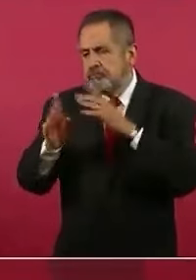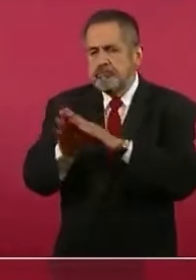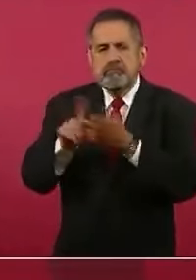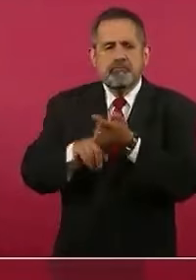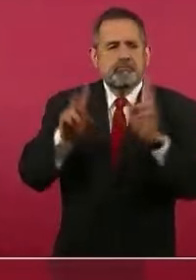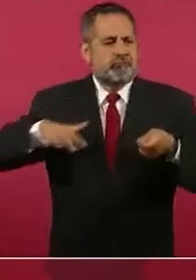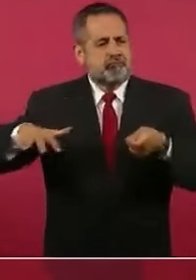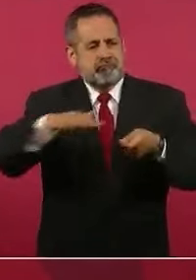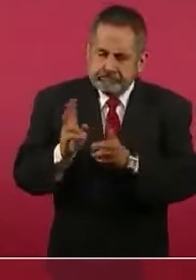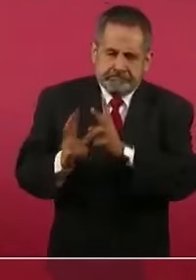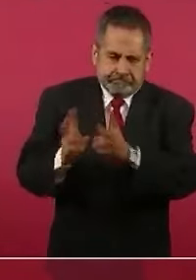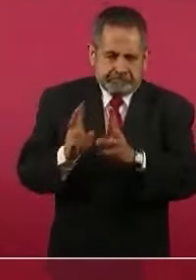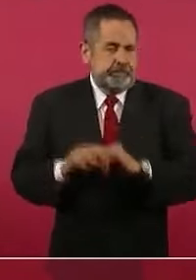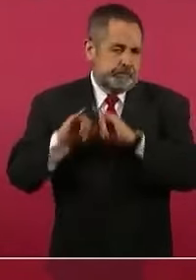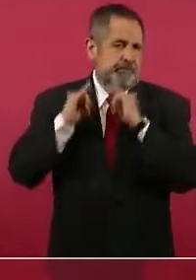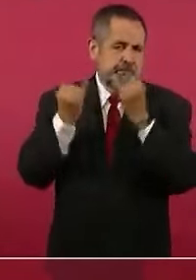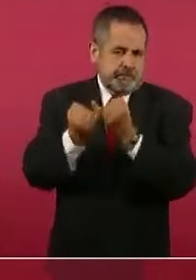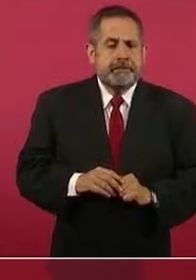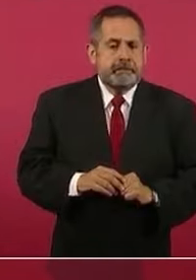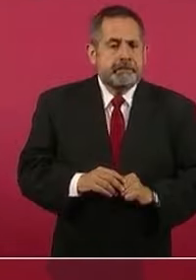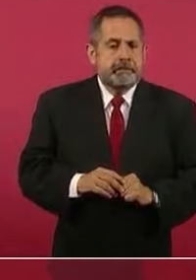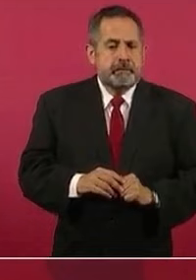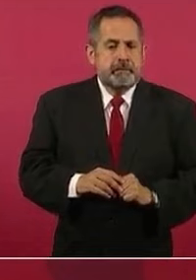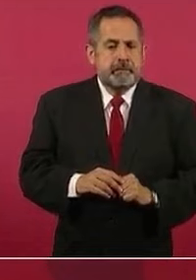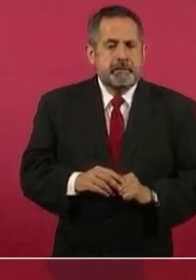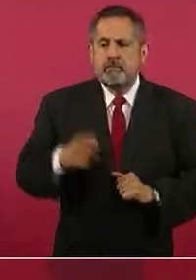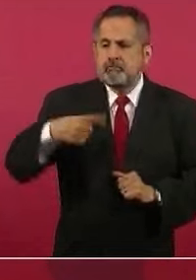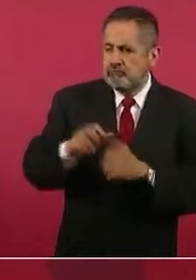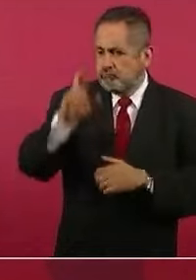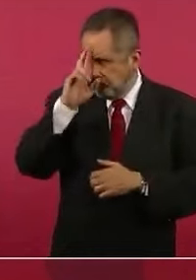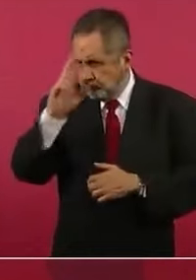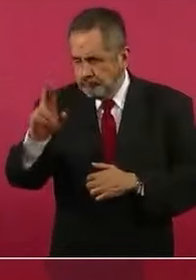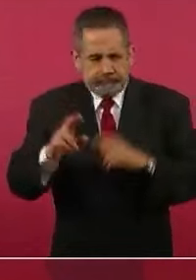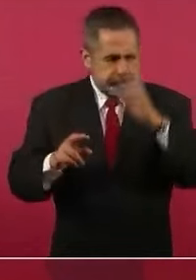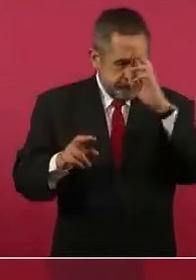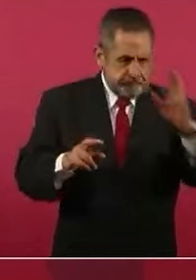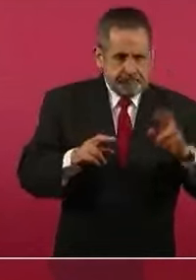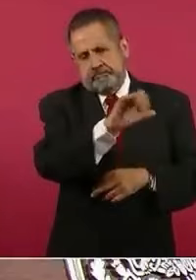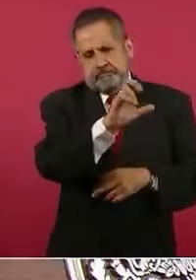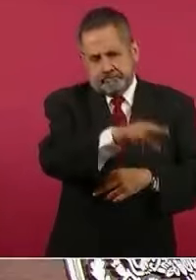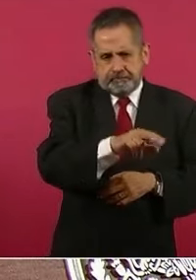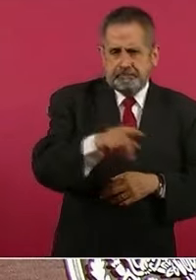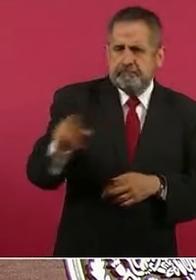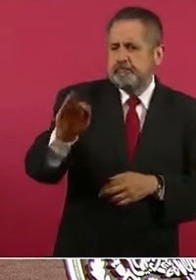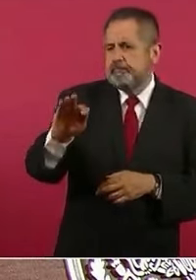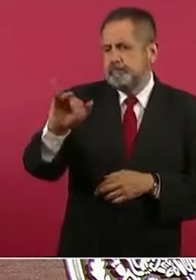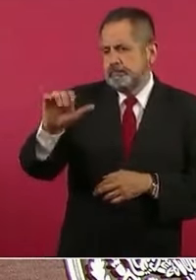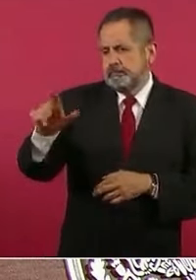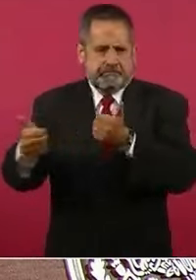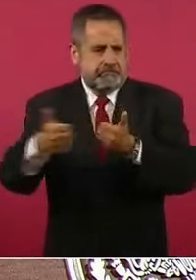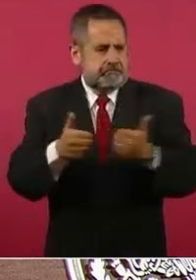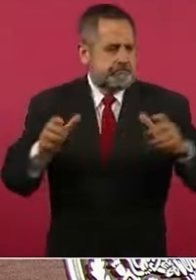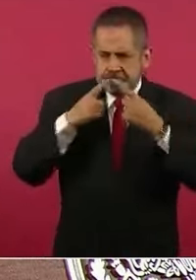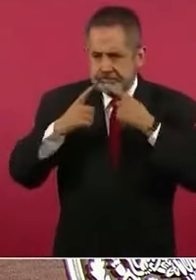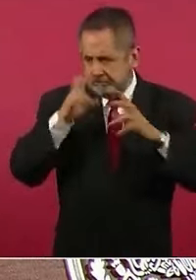de Estado, y en un ambiente de respeto, ¿no?, a las autonomías, a la independencia de los